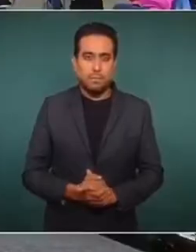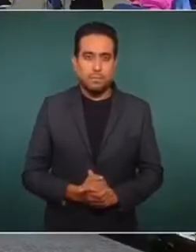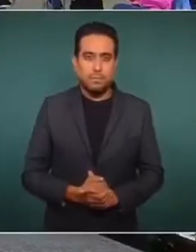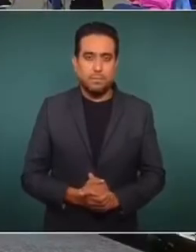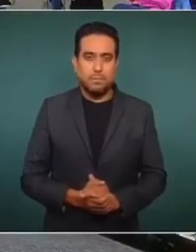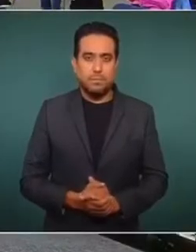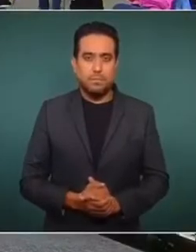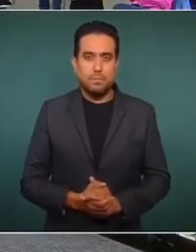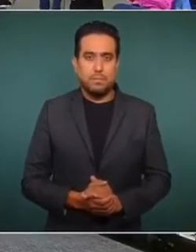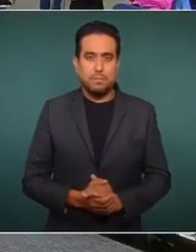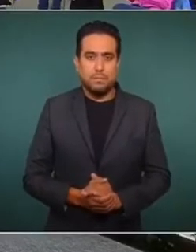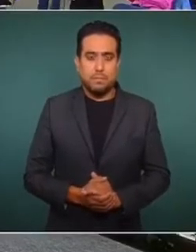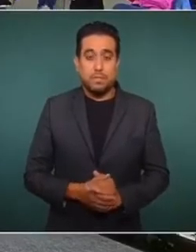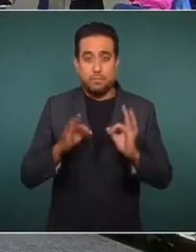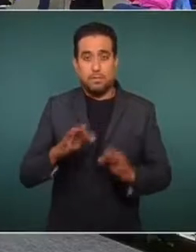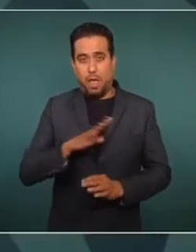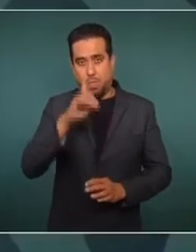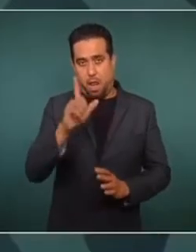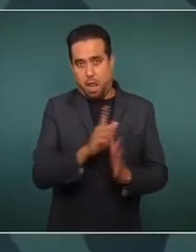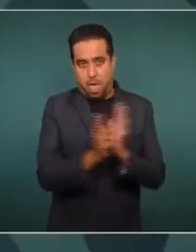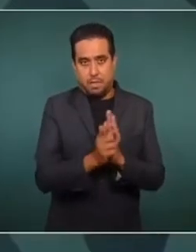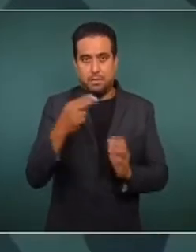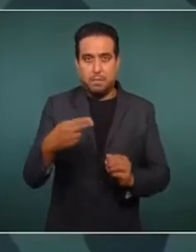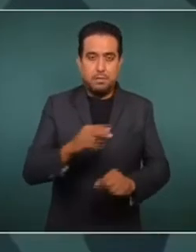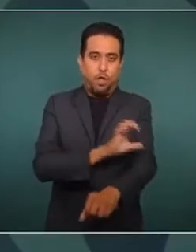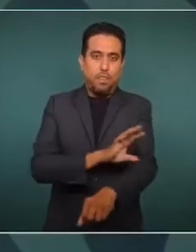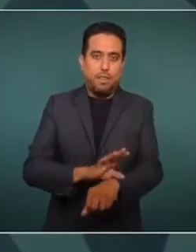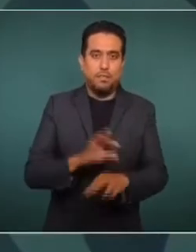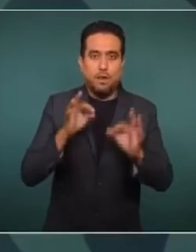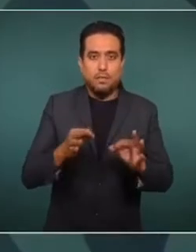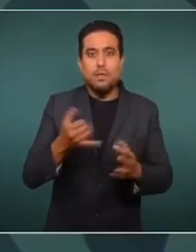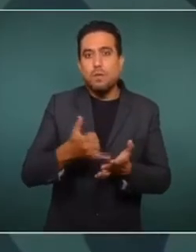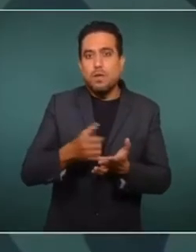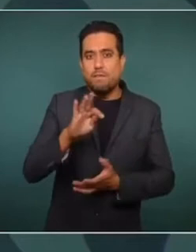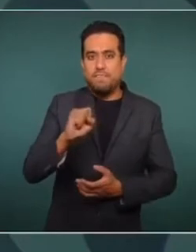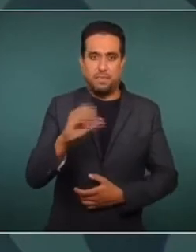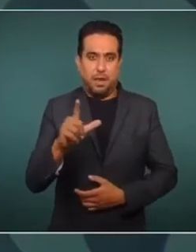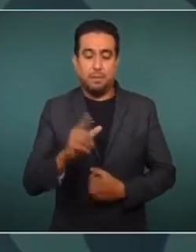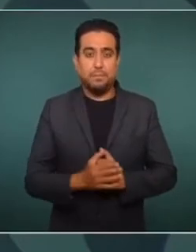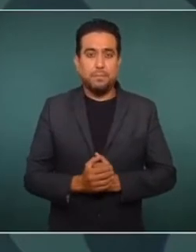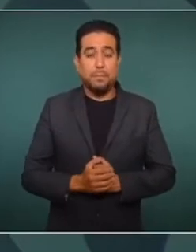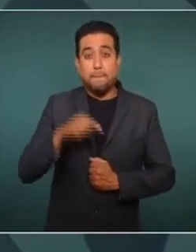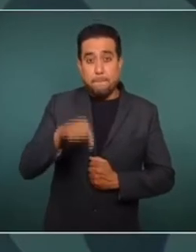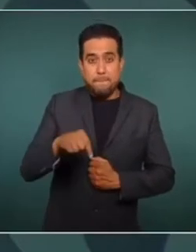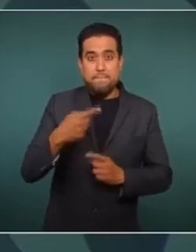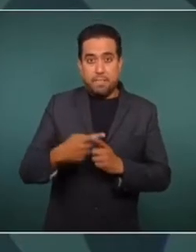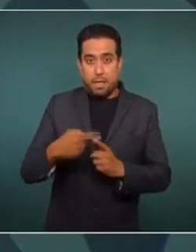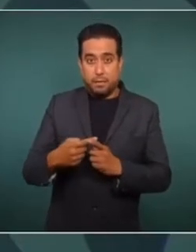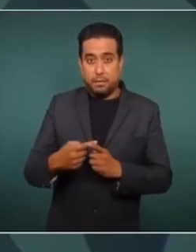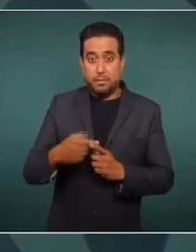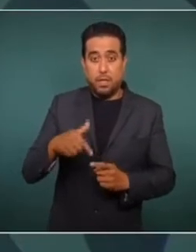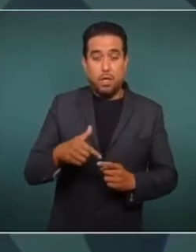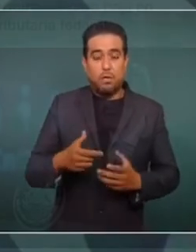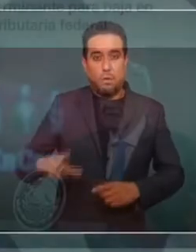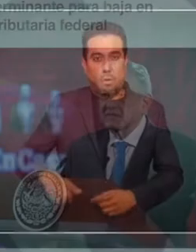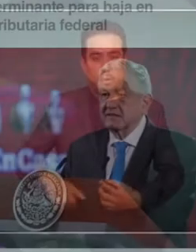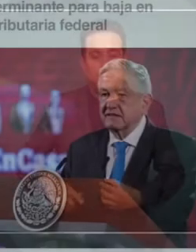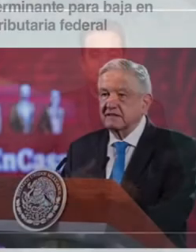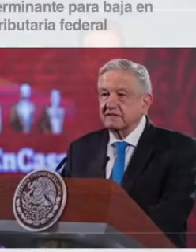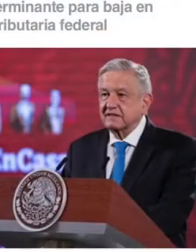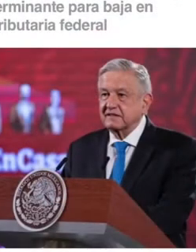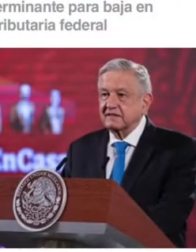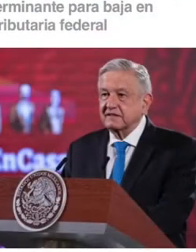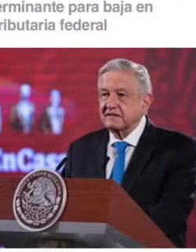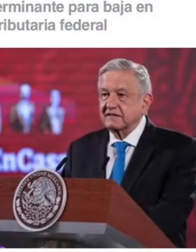hay en efecto una ley de coordinación fiscal, que es la que regula todo lo que tiene que ver con los ingresos del gobierno.